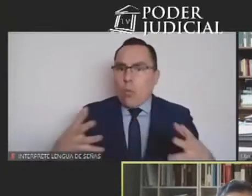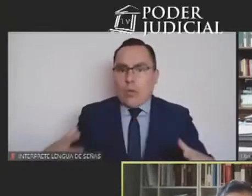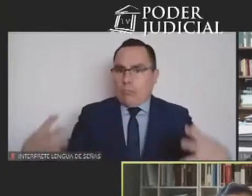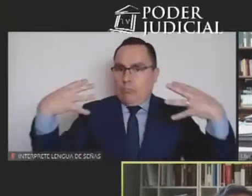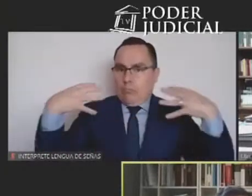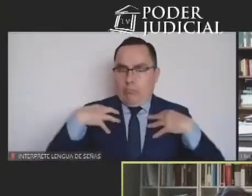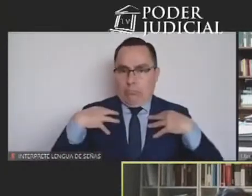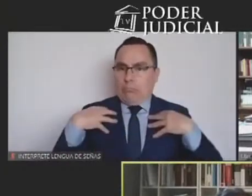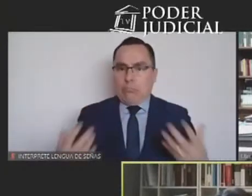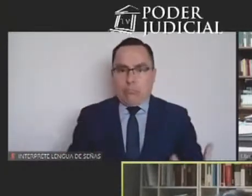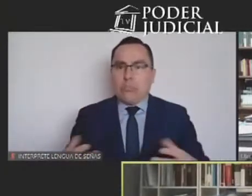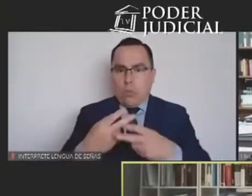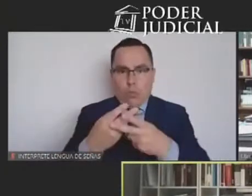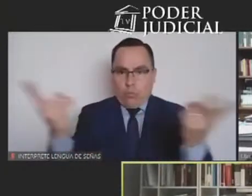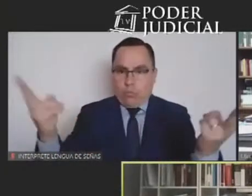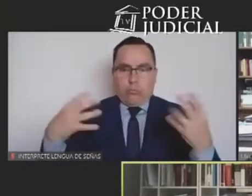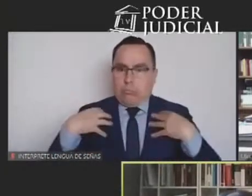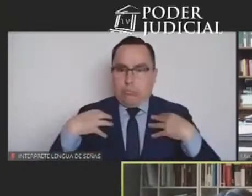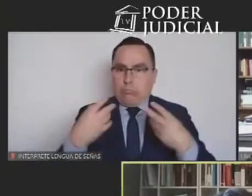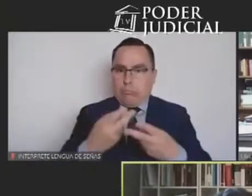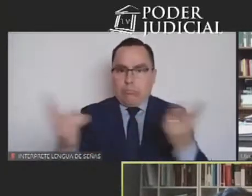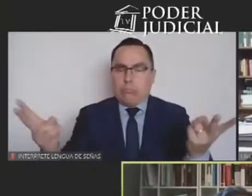¿no? Y eso